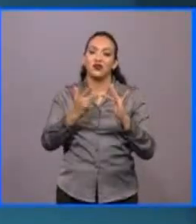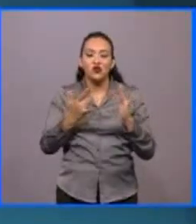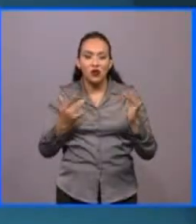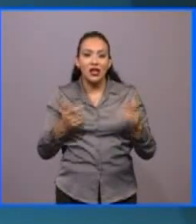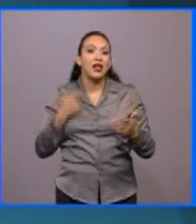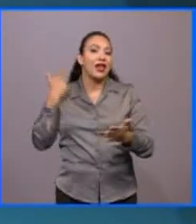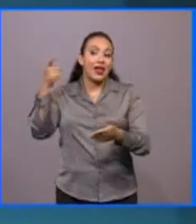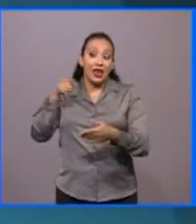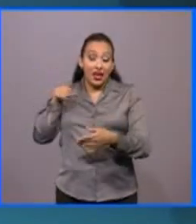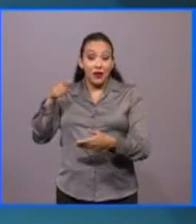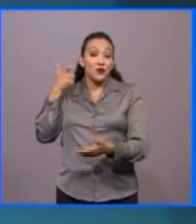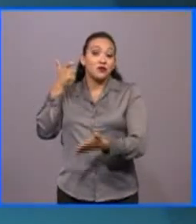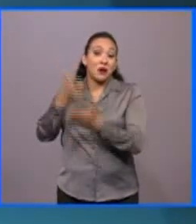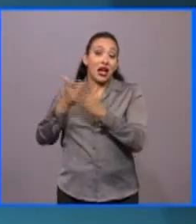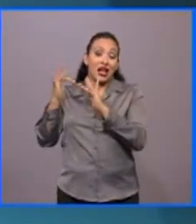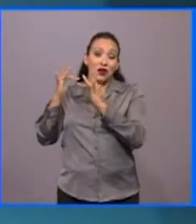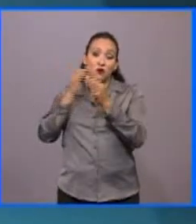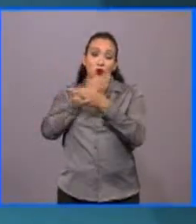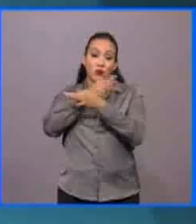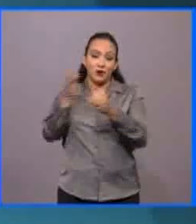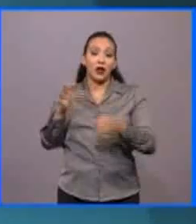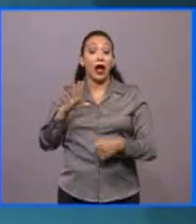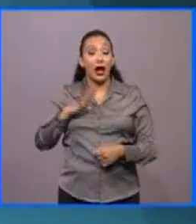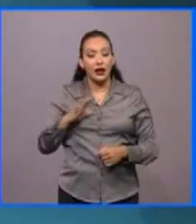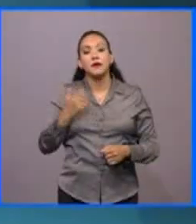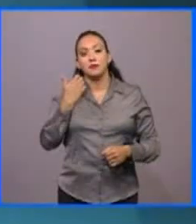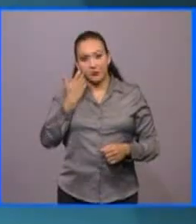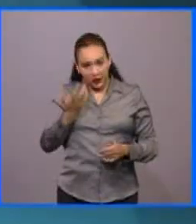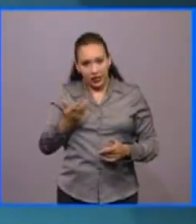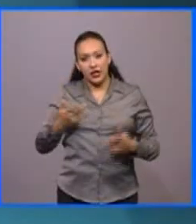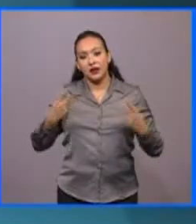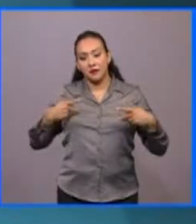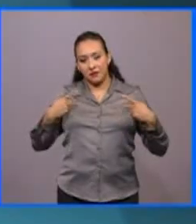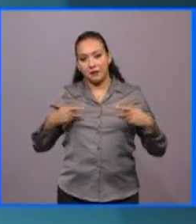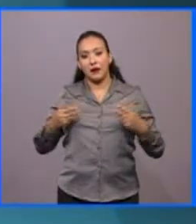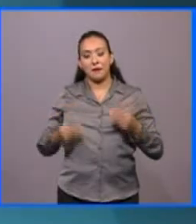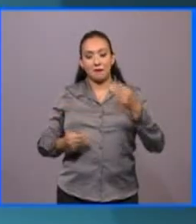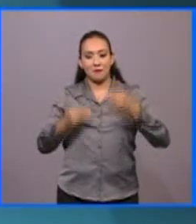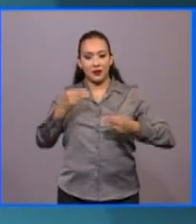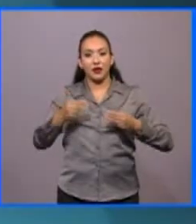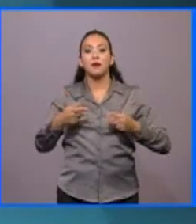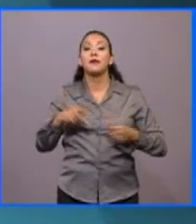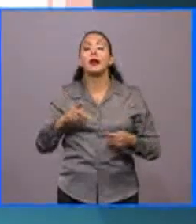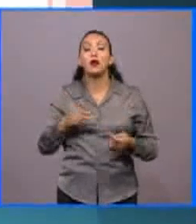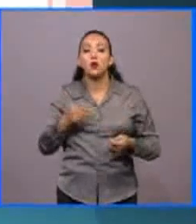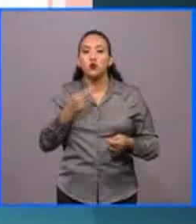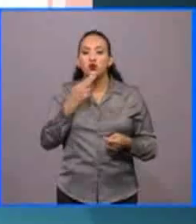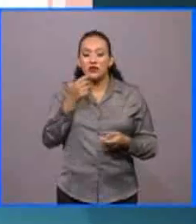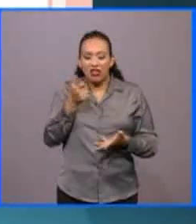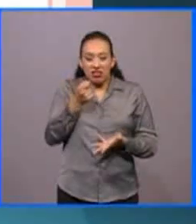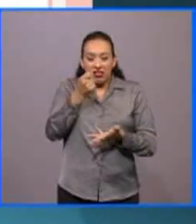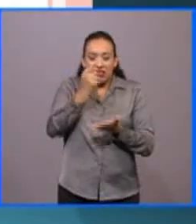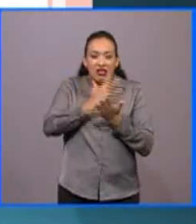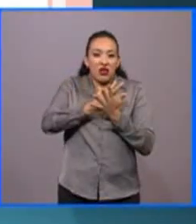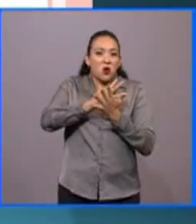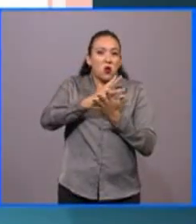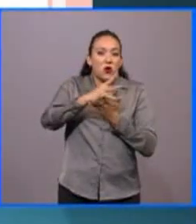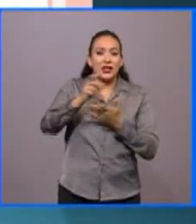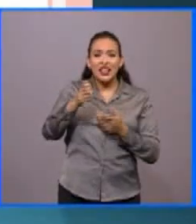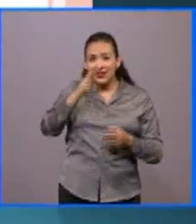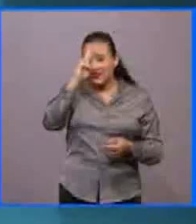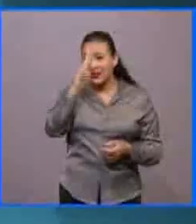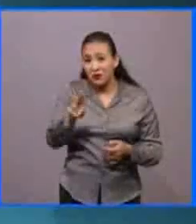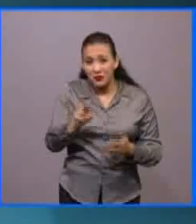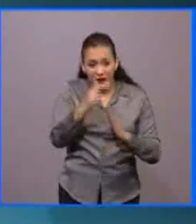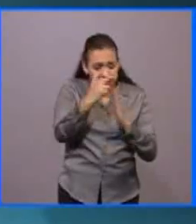publicidad pagada. Hay personas candidatas a ministros que erogan excesivos recursos con actos masivos que se encuentran